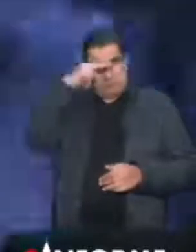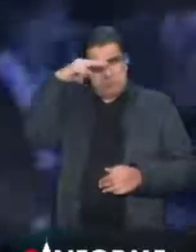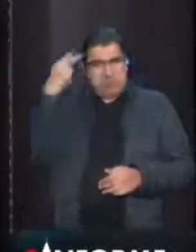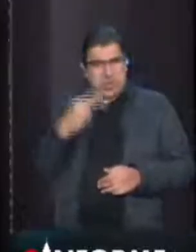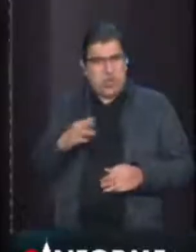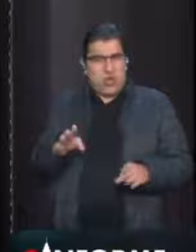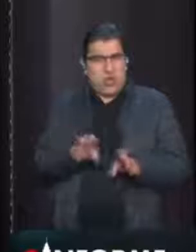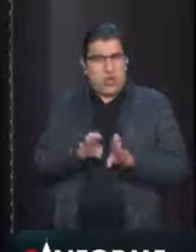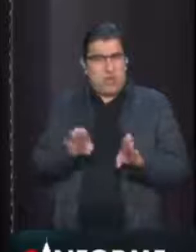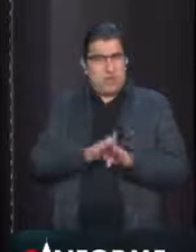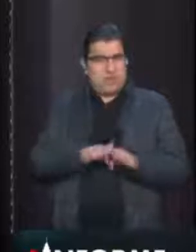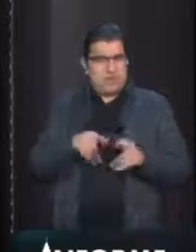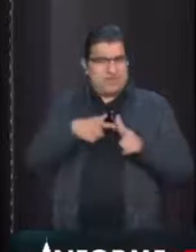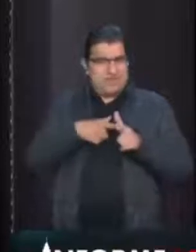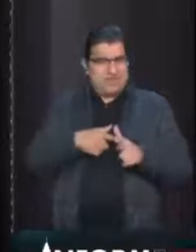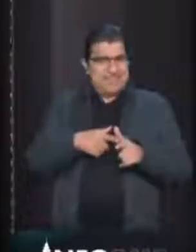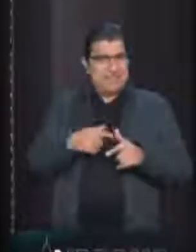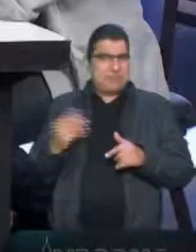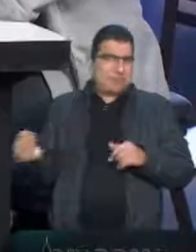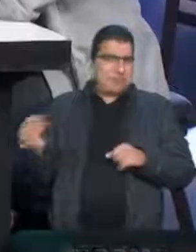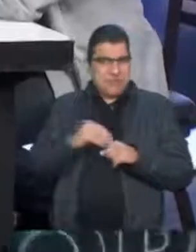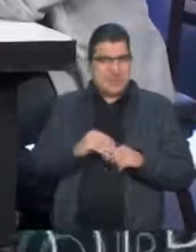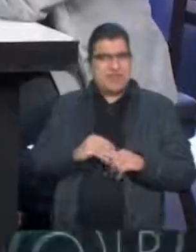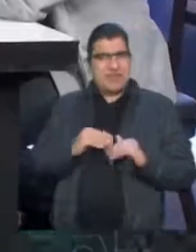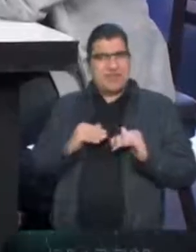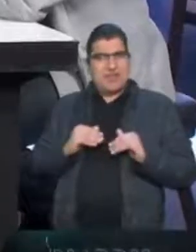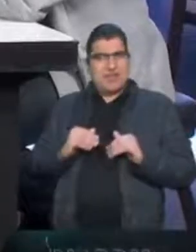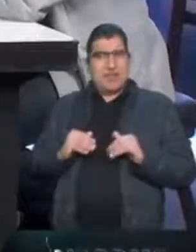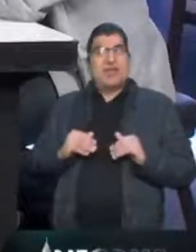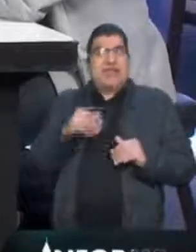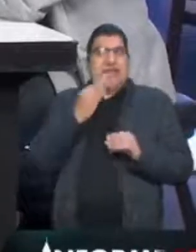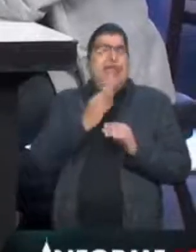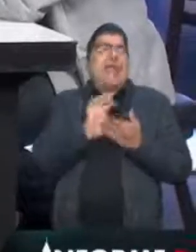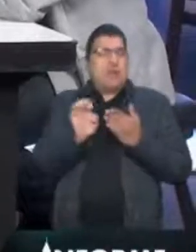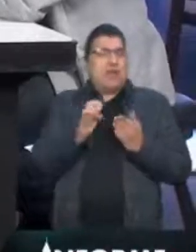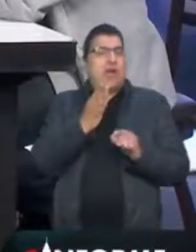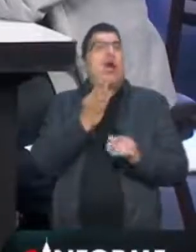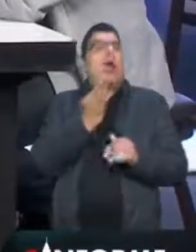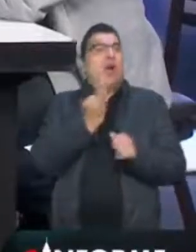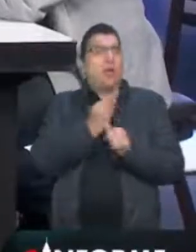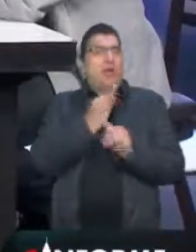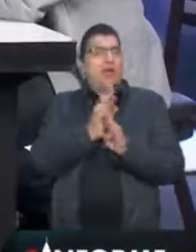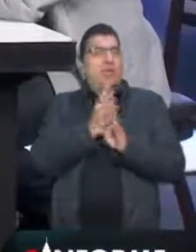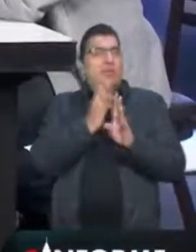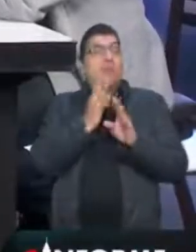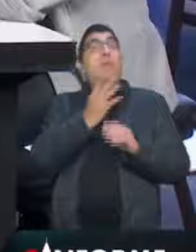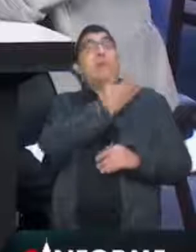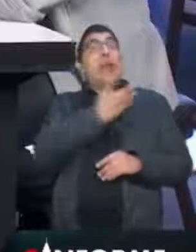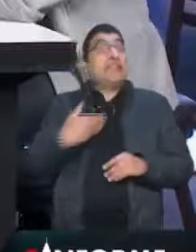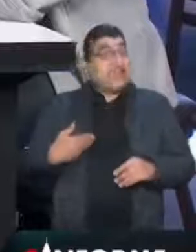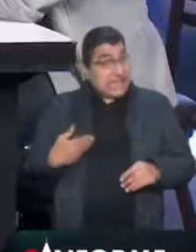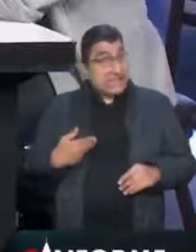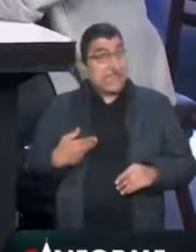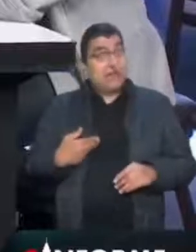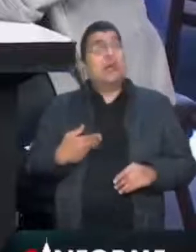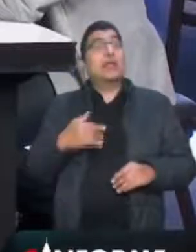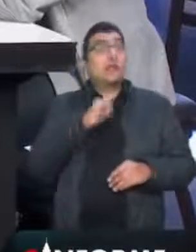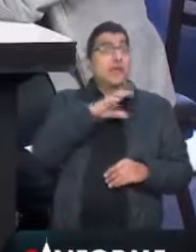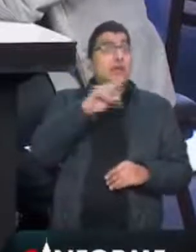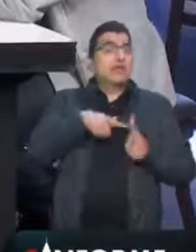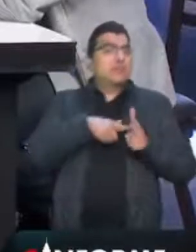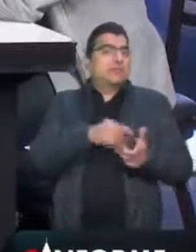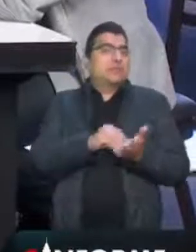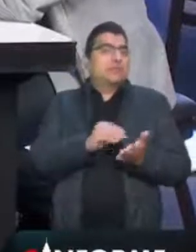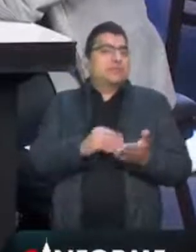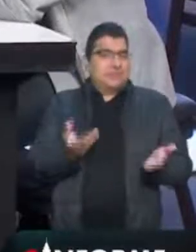se va a aplicar la revocación de mandato, por ejemplo, que eso es democracia directa. Oye, y luego dijo hoy también, me parece que